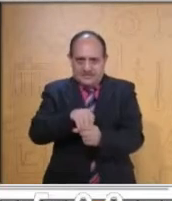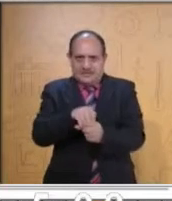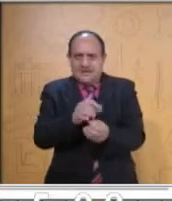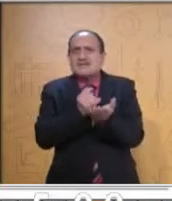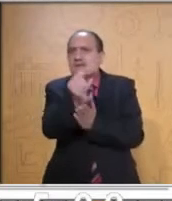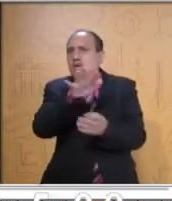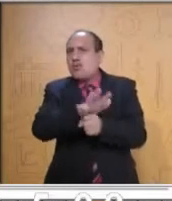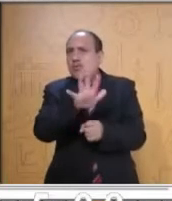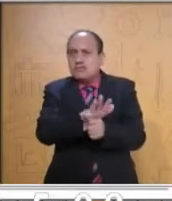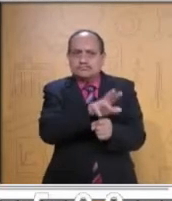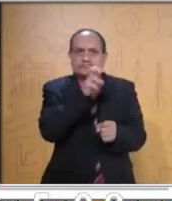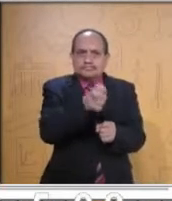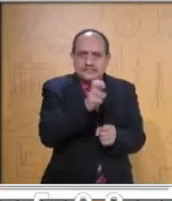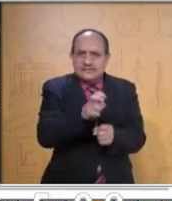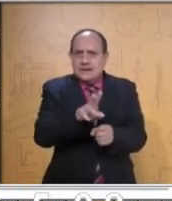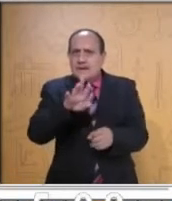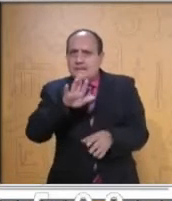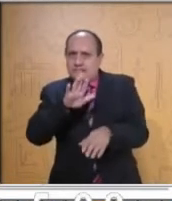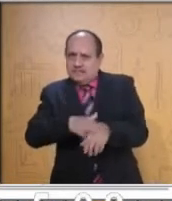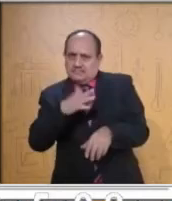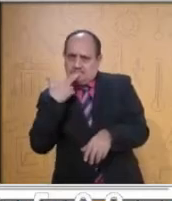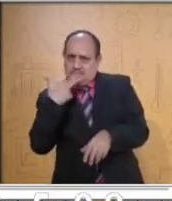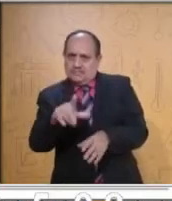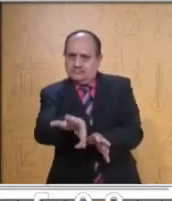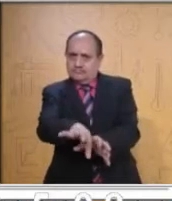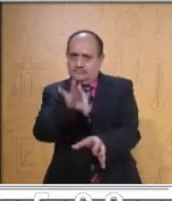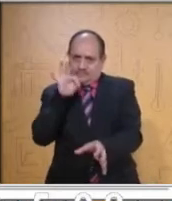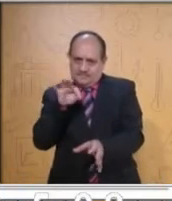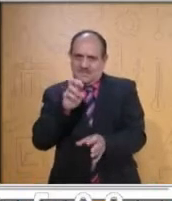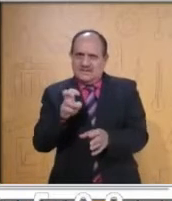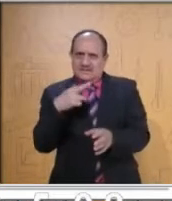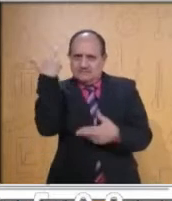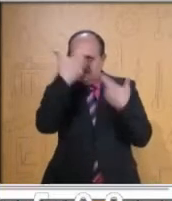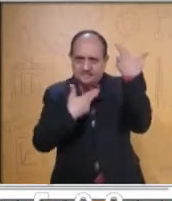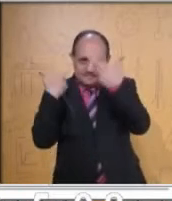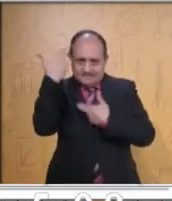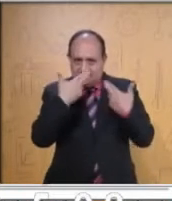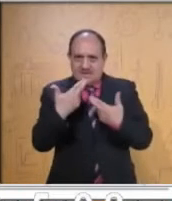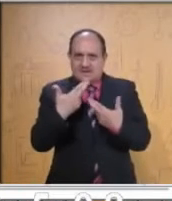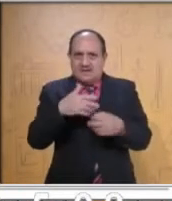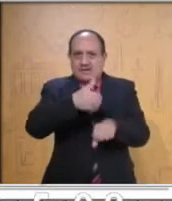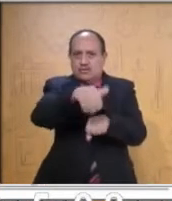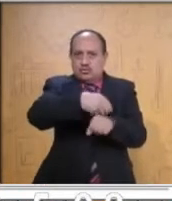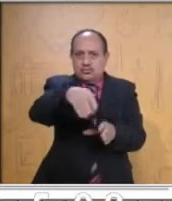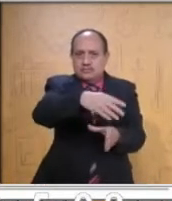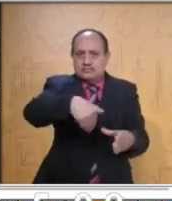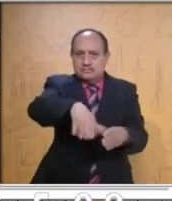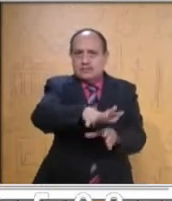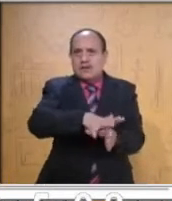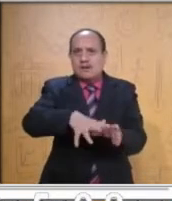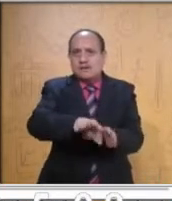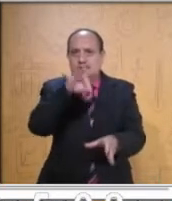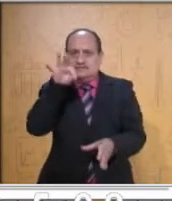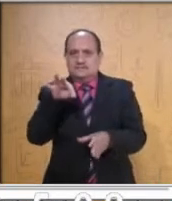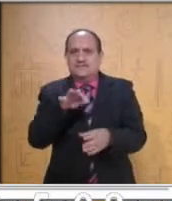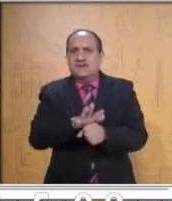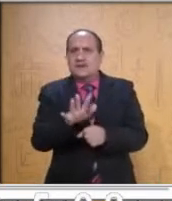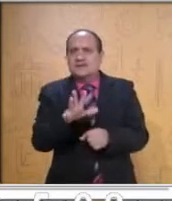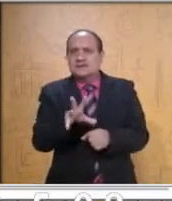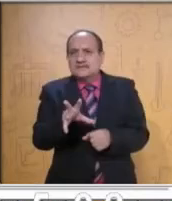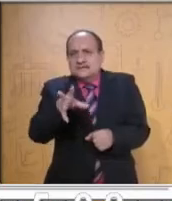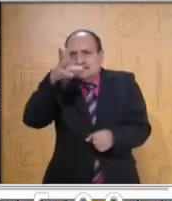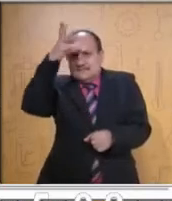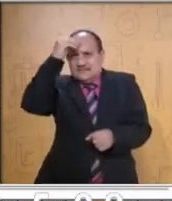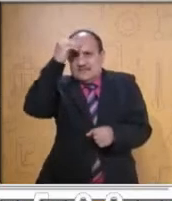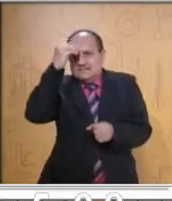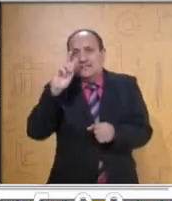decidir cuál de ellas es la que más conviene en el análisis de los datos en cuestión. Este aprendizaje se ve un poquito